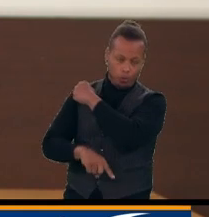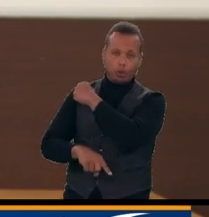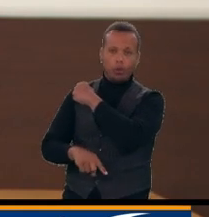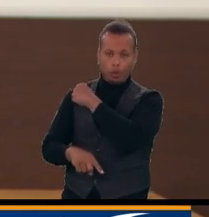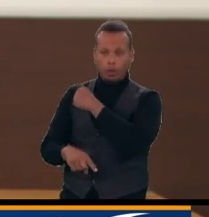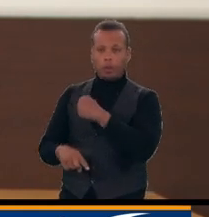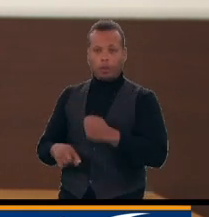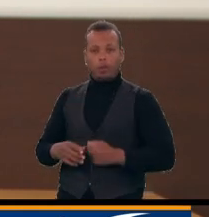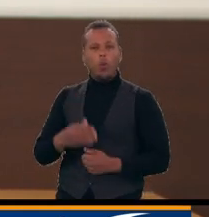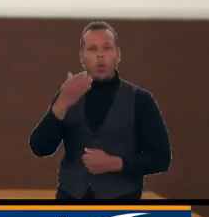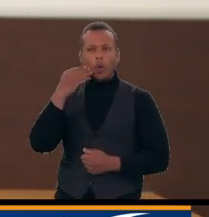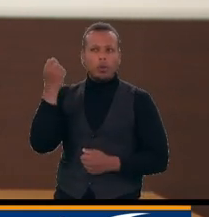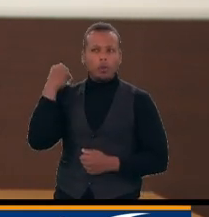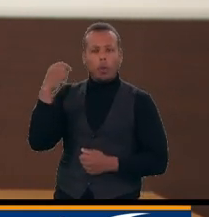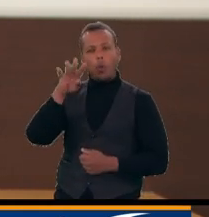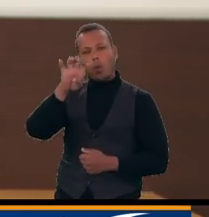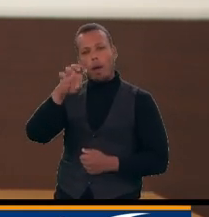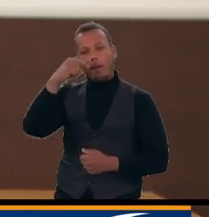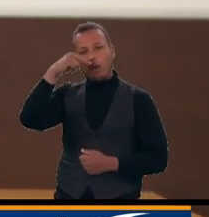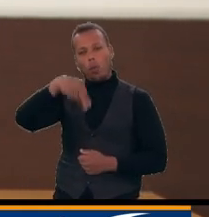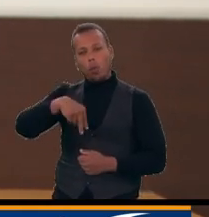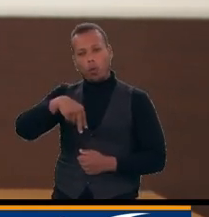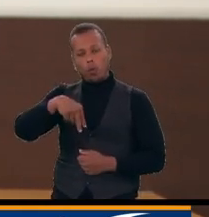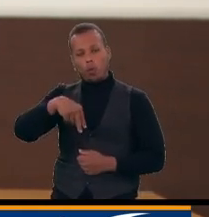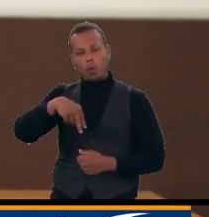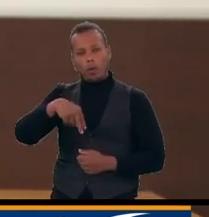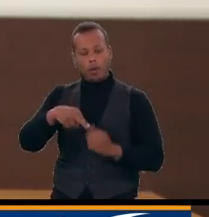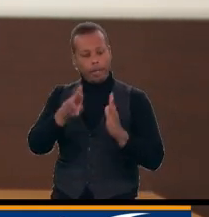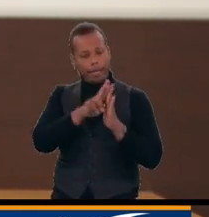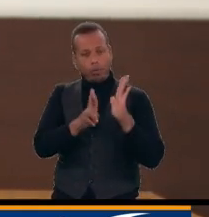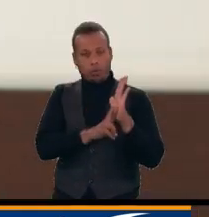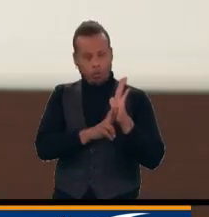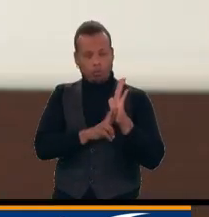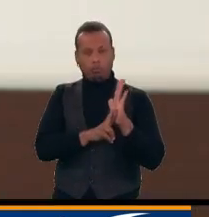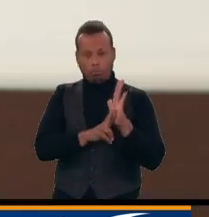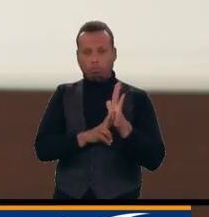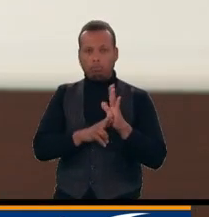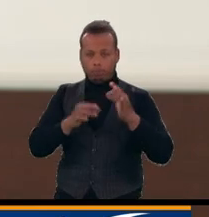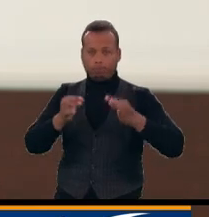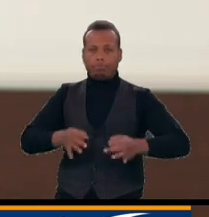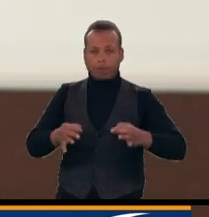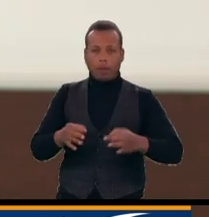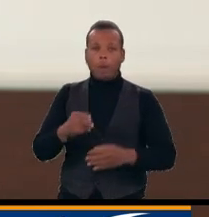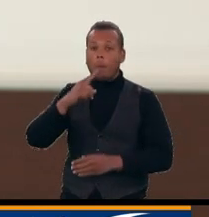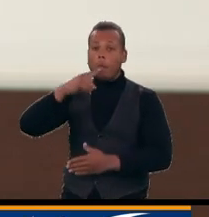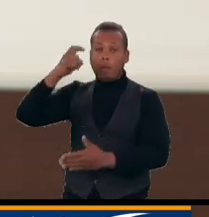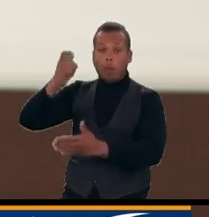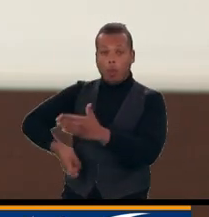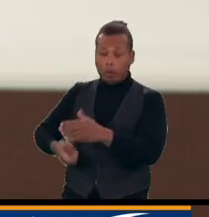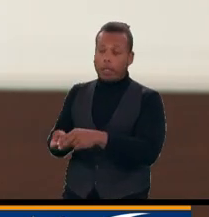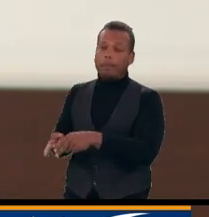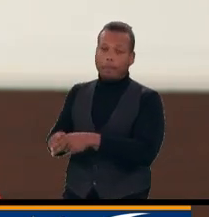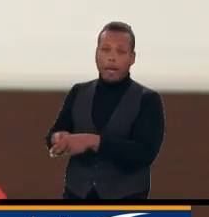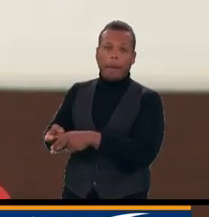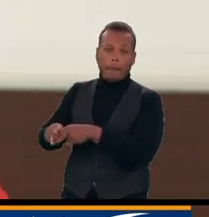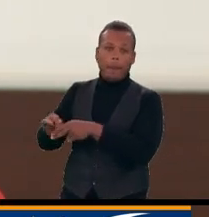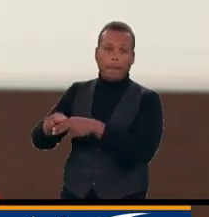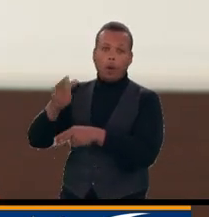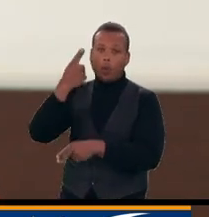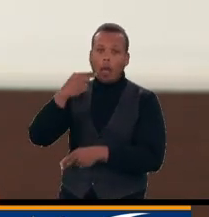la semana pasada, el día 9 de junio, con una resolución, un acto administrativo. Esta es una multa que se va incrementando